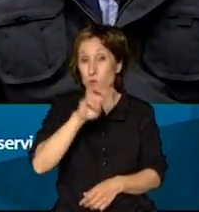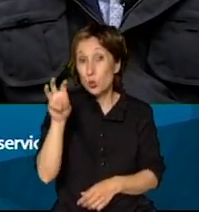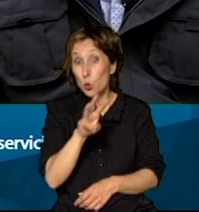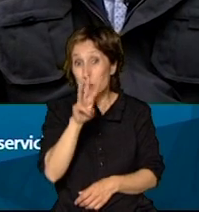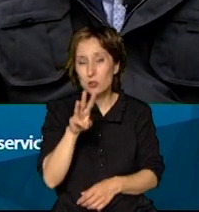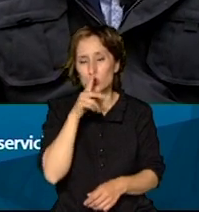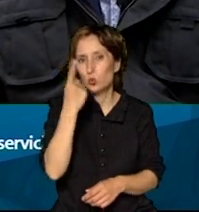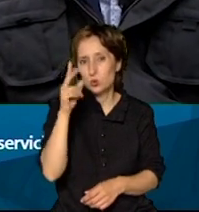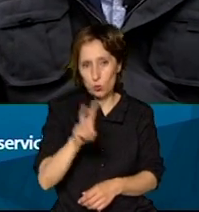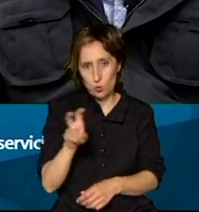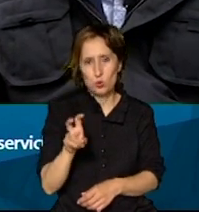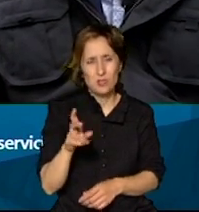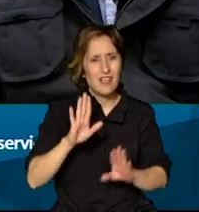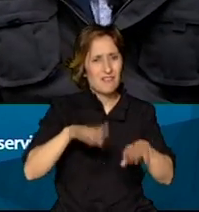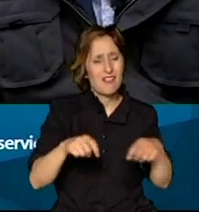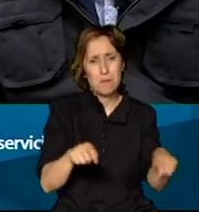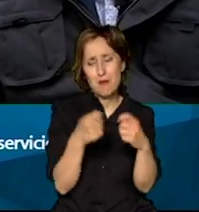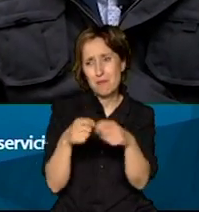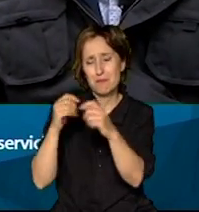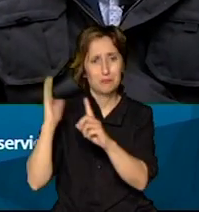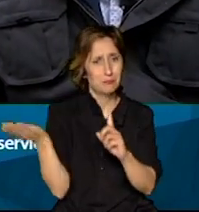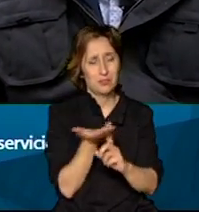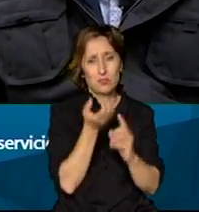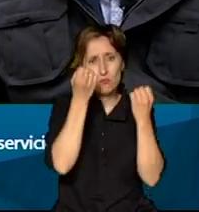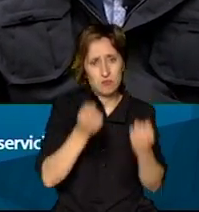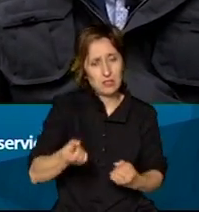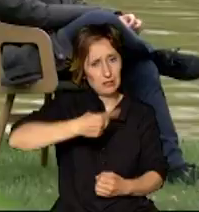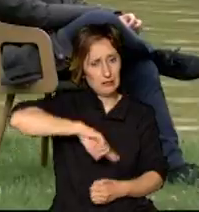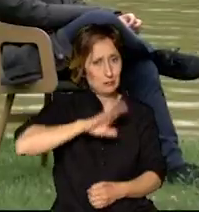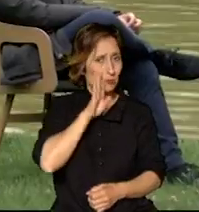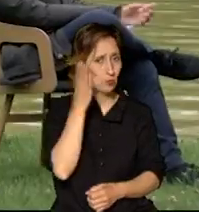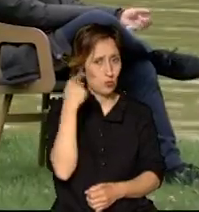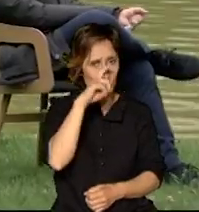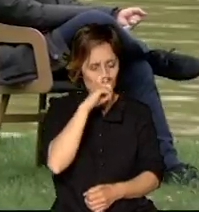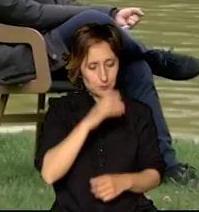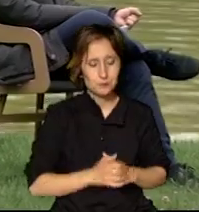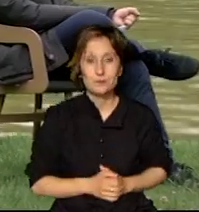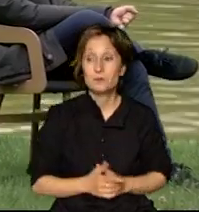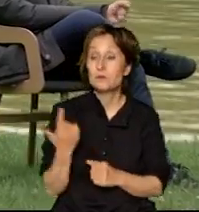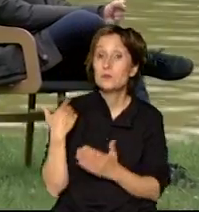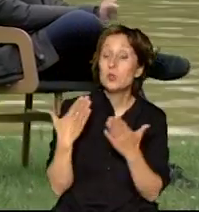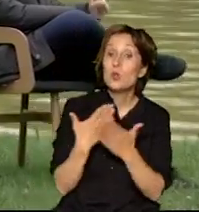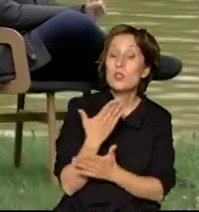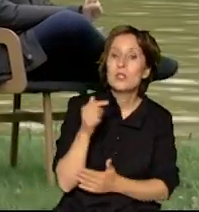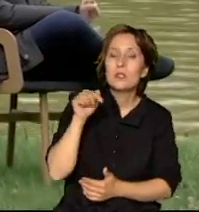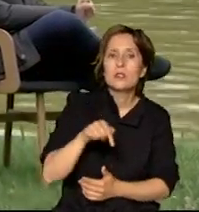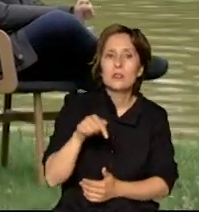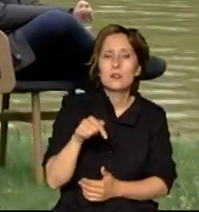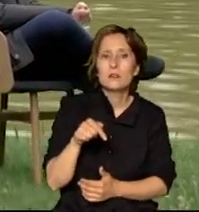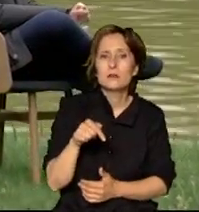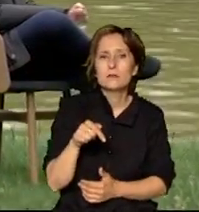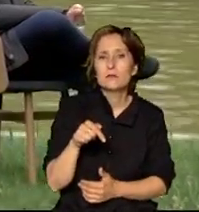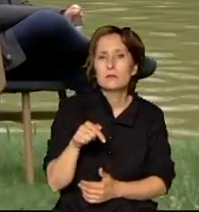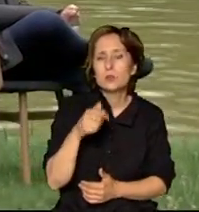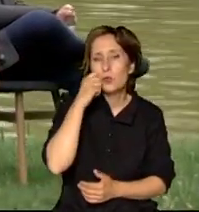segundo, y bueno, los daños, ¿no? Y ese impacto, ¿no? Que todos recordamos. ¿Un día como el de hoy es el más complicado para un